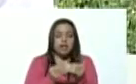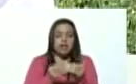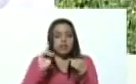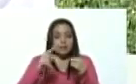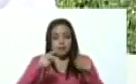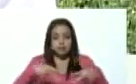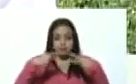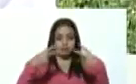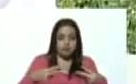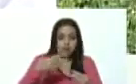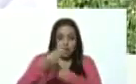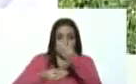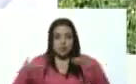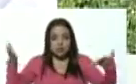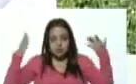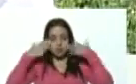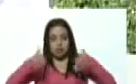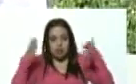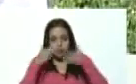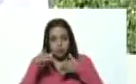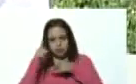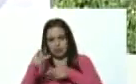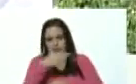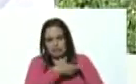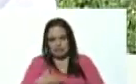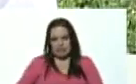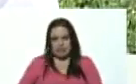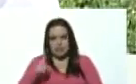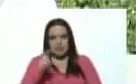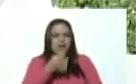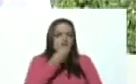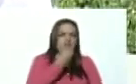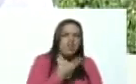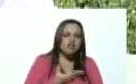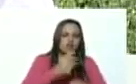sus orientaciones, como también lo bello, lo bonito, lo